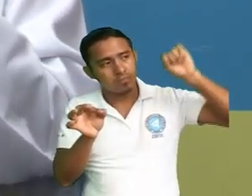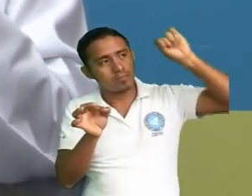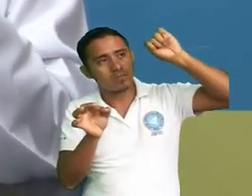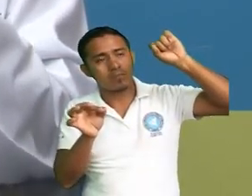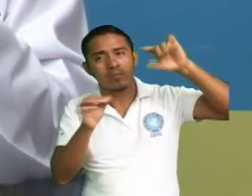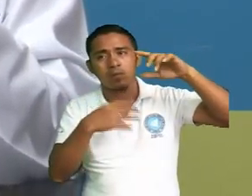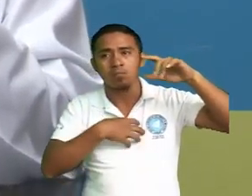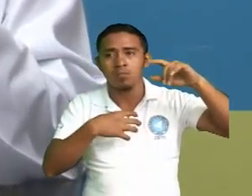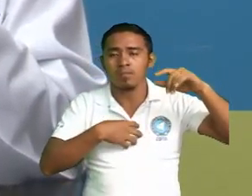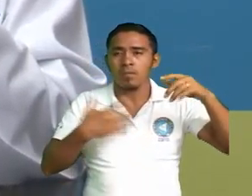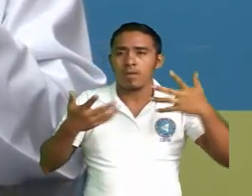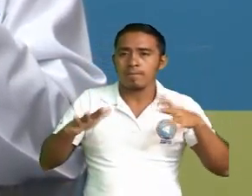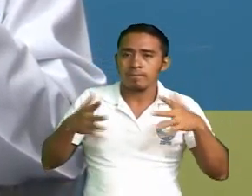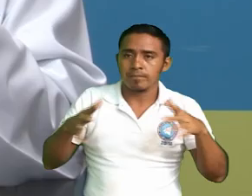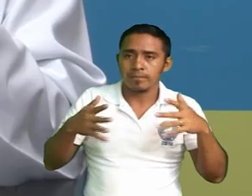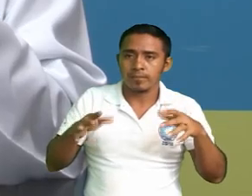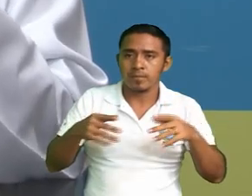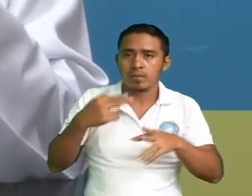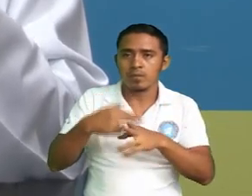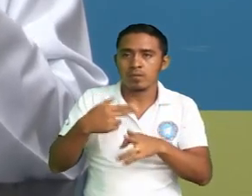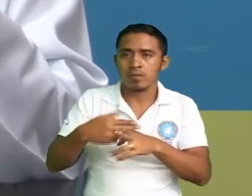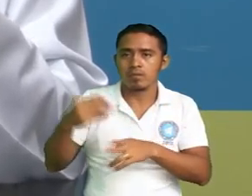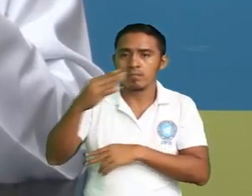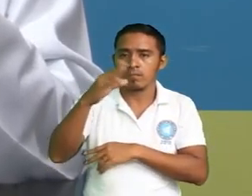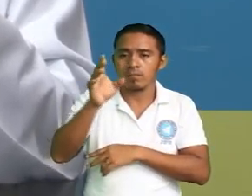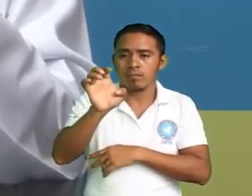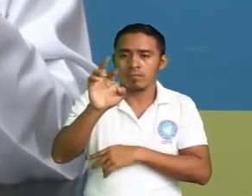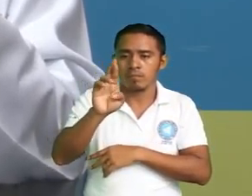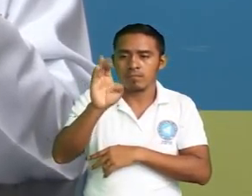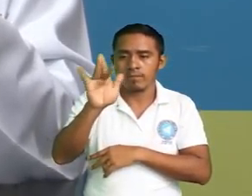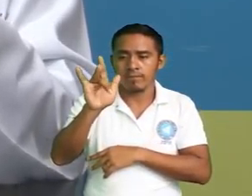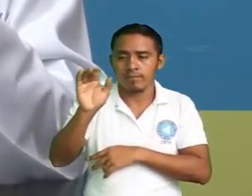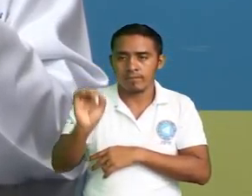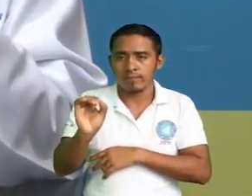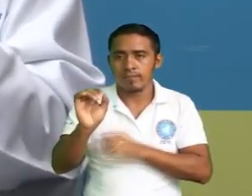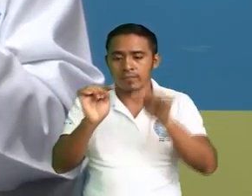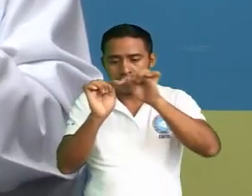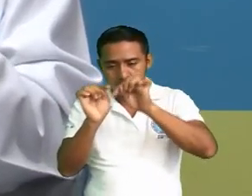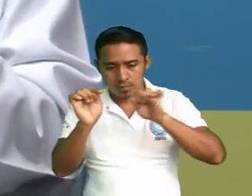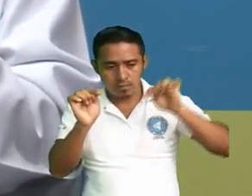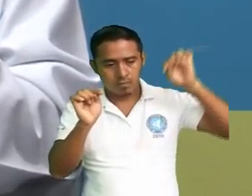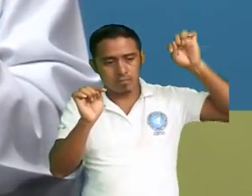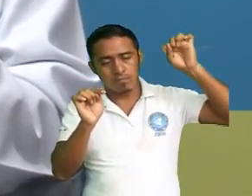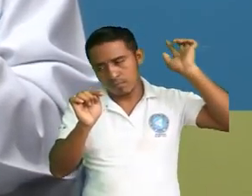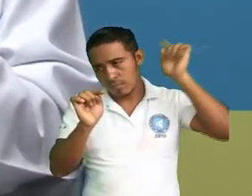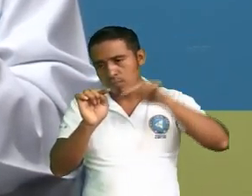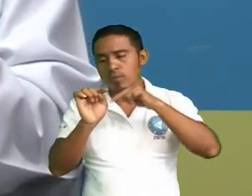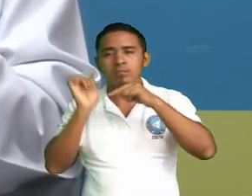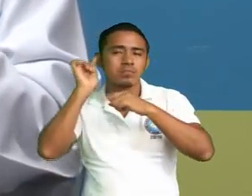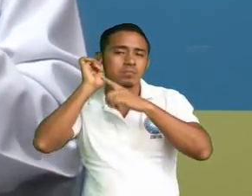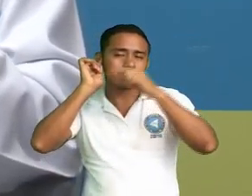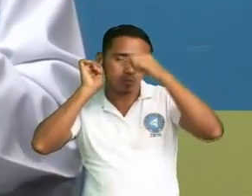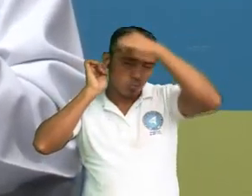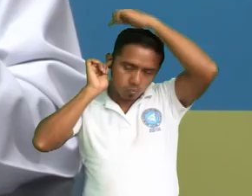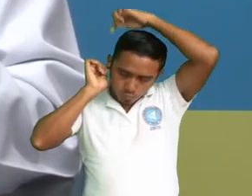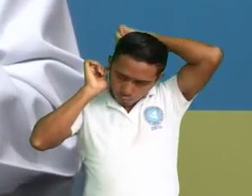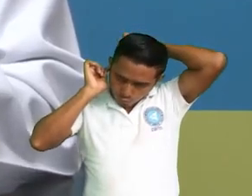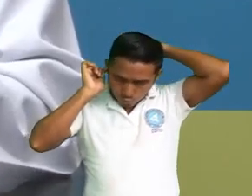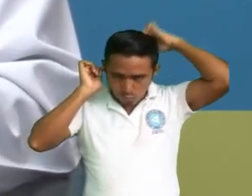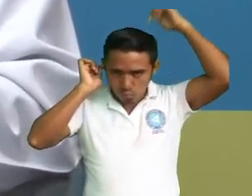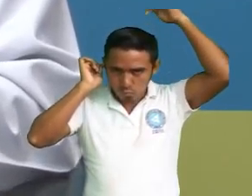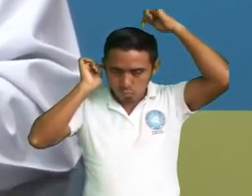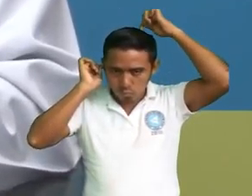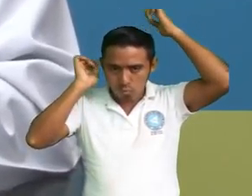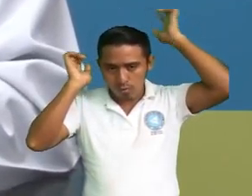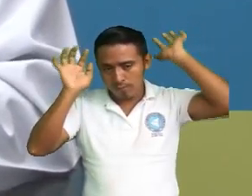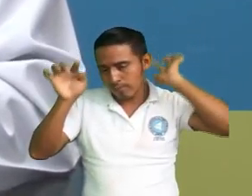del sistema nervioso central que se llama cerebelo, ¿ves? Mm. Se comunica también, hace otra conexión con otro